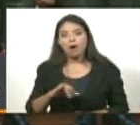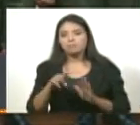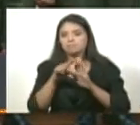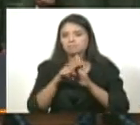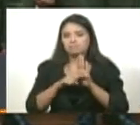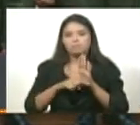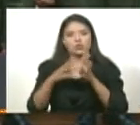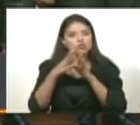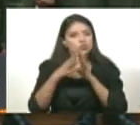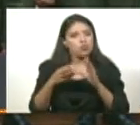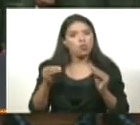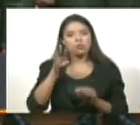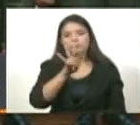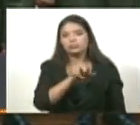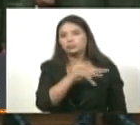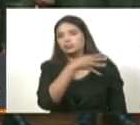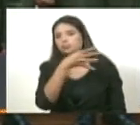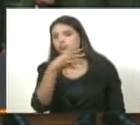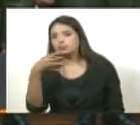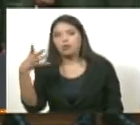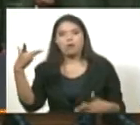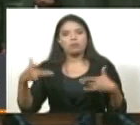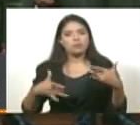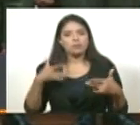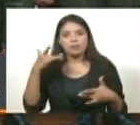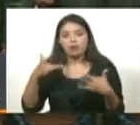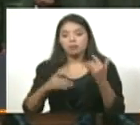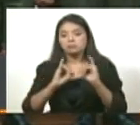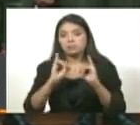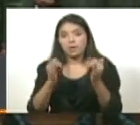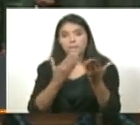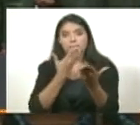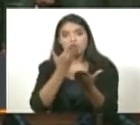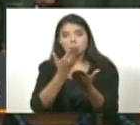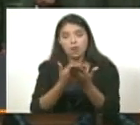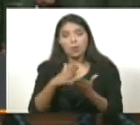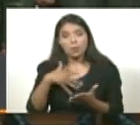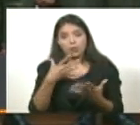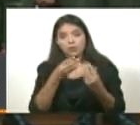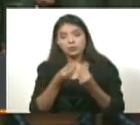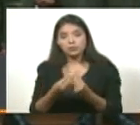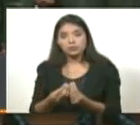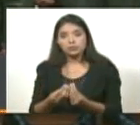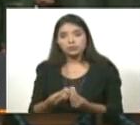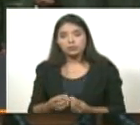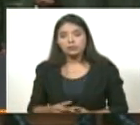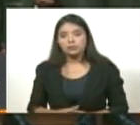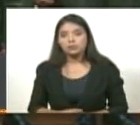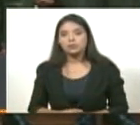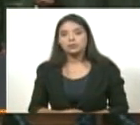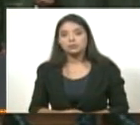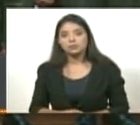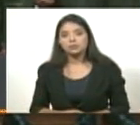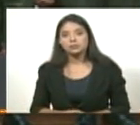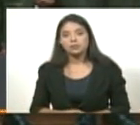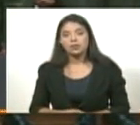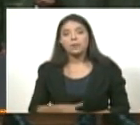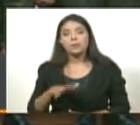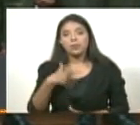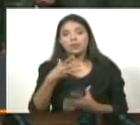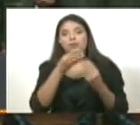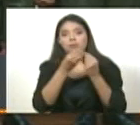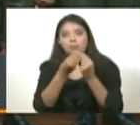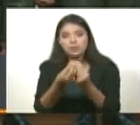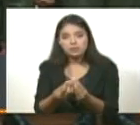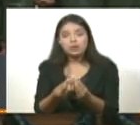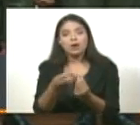todo el cronograma de actividades que se ha planteado para acompañar al Consejo Nacional Electoral y para acompañar también